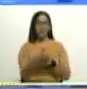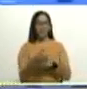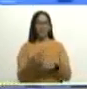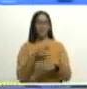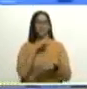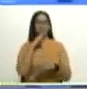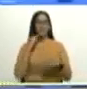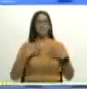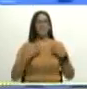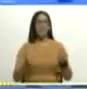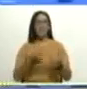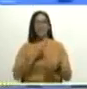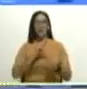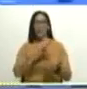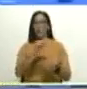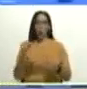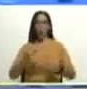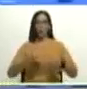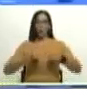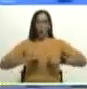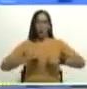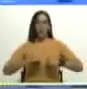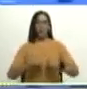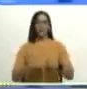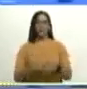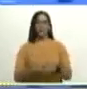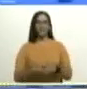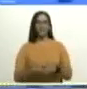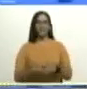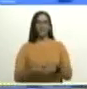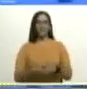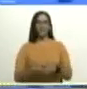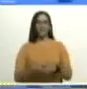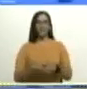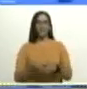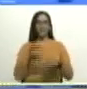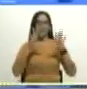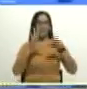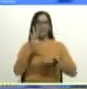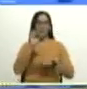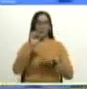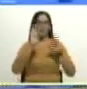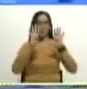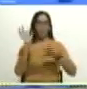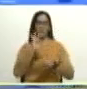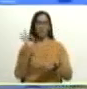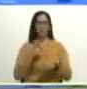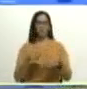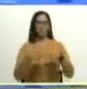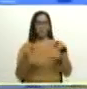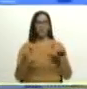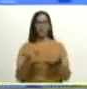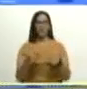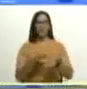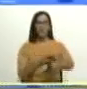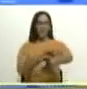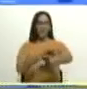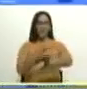saludable y sabrosa y que no engorda, la sardina, 15.9%. El sector carne de cerdo,